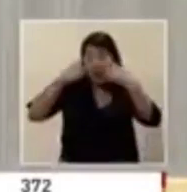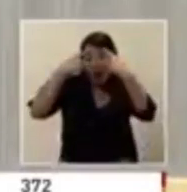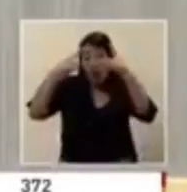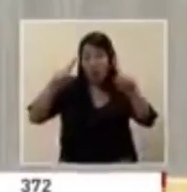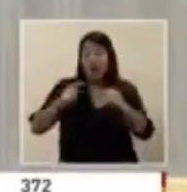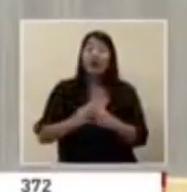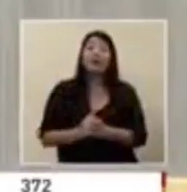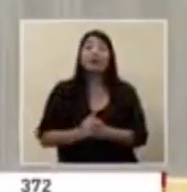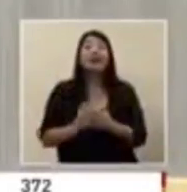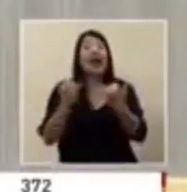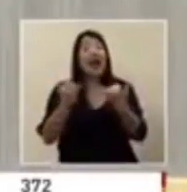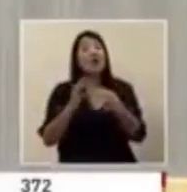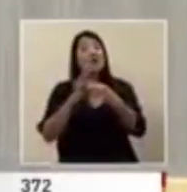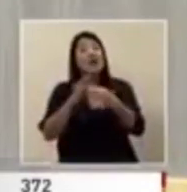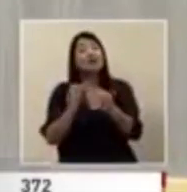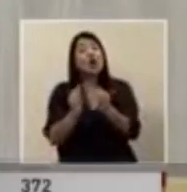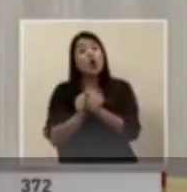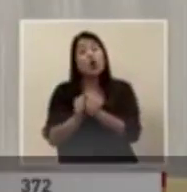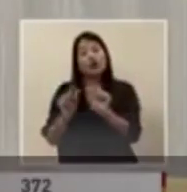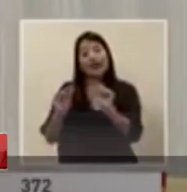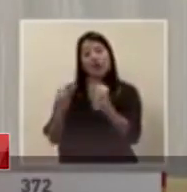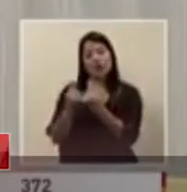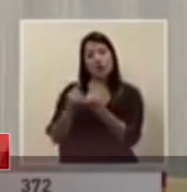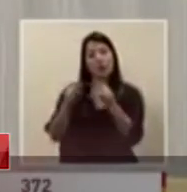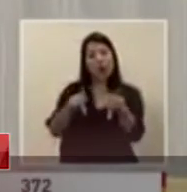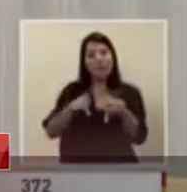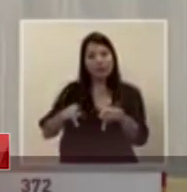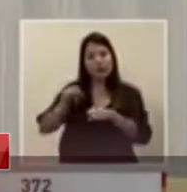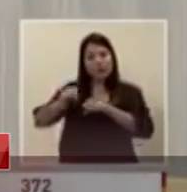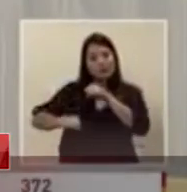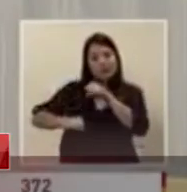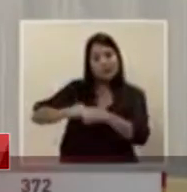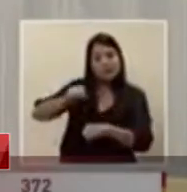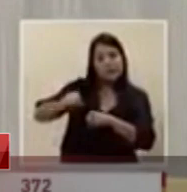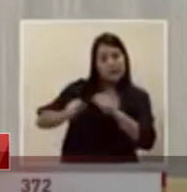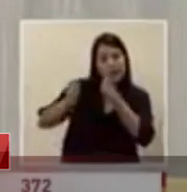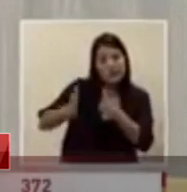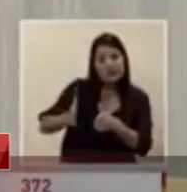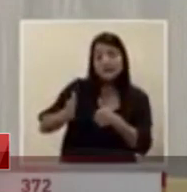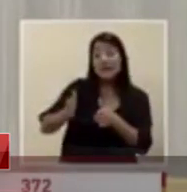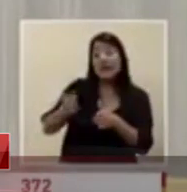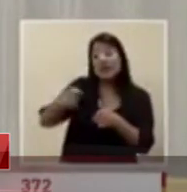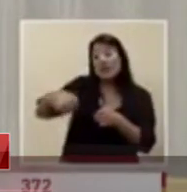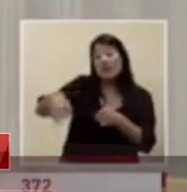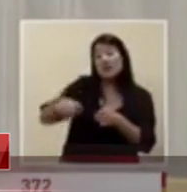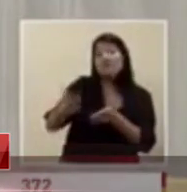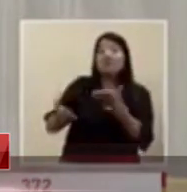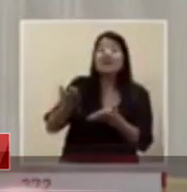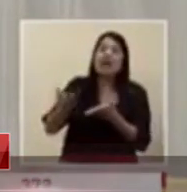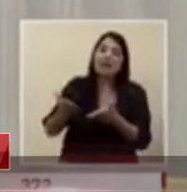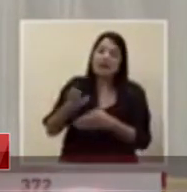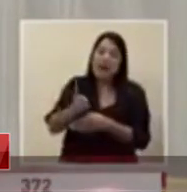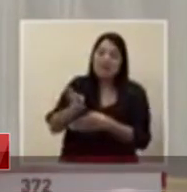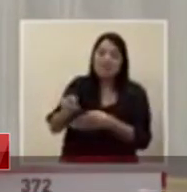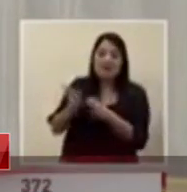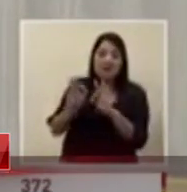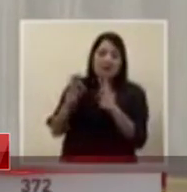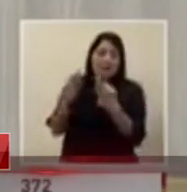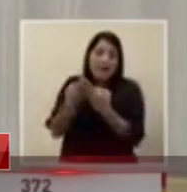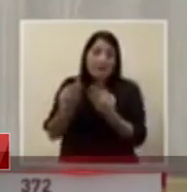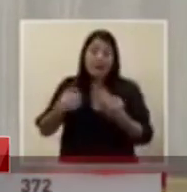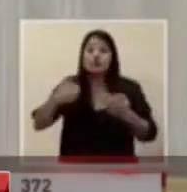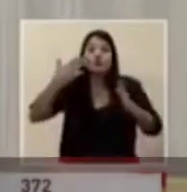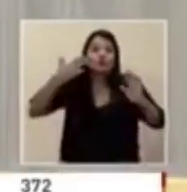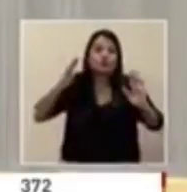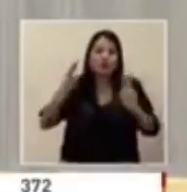Con respecto al asunto de los ciclistas, obviamente si son, pueden ser perfectamente personas que viven de una misma familia, en una casa, no lo